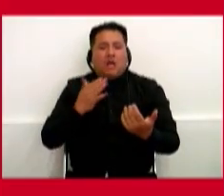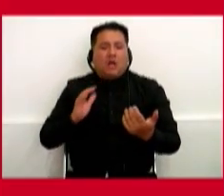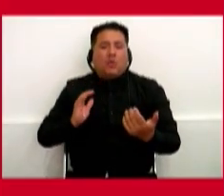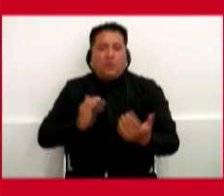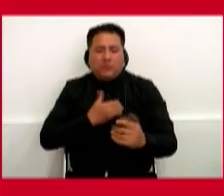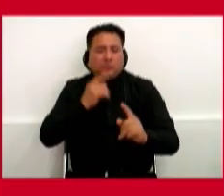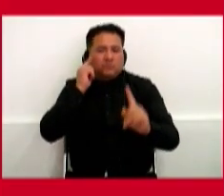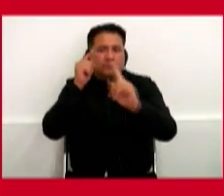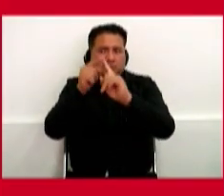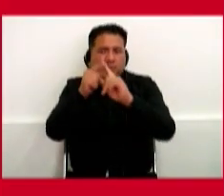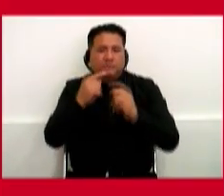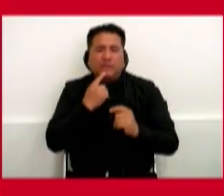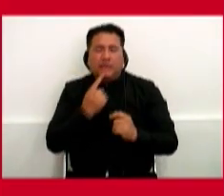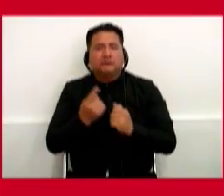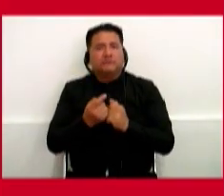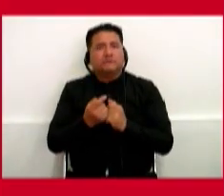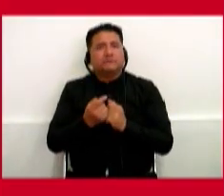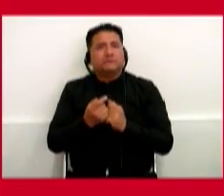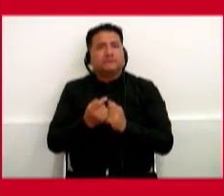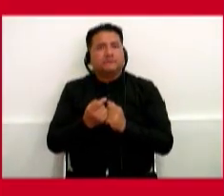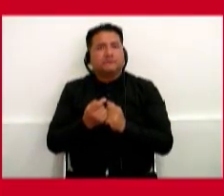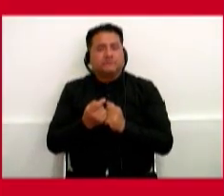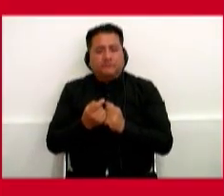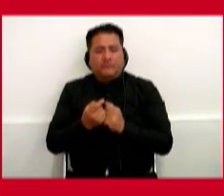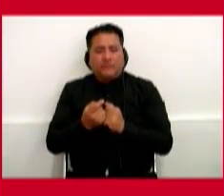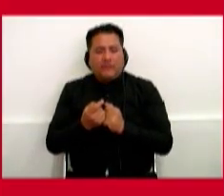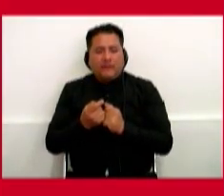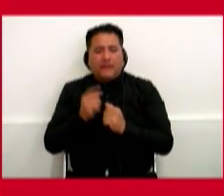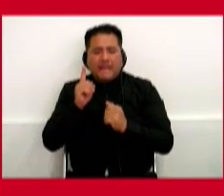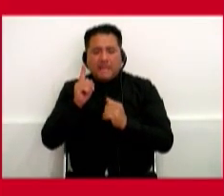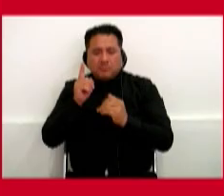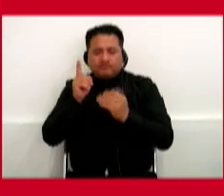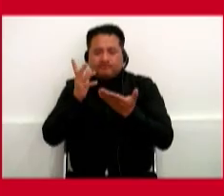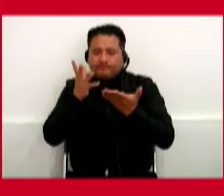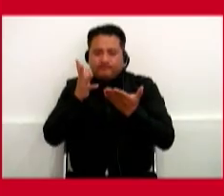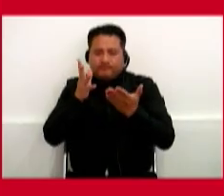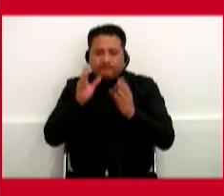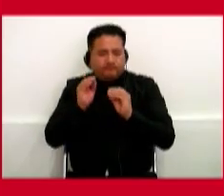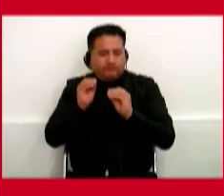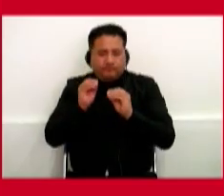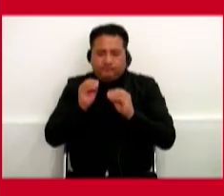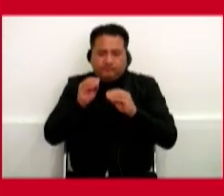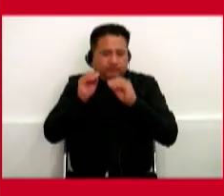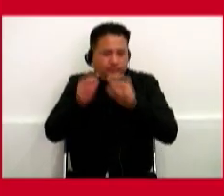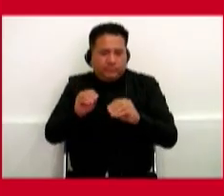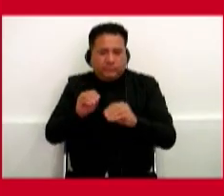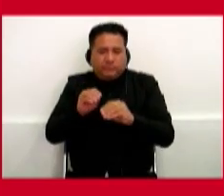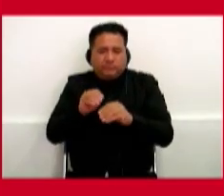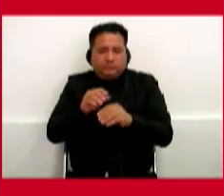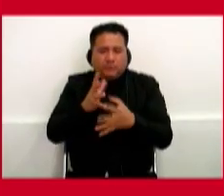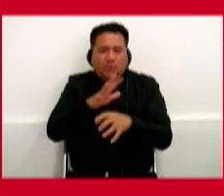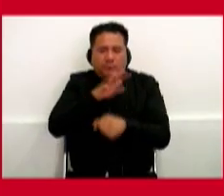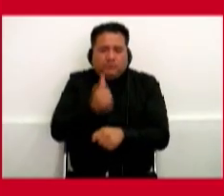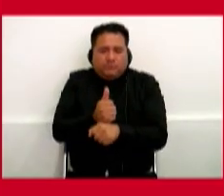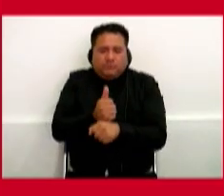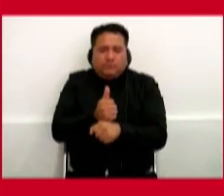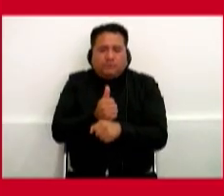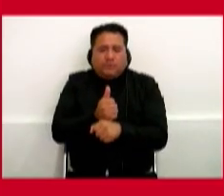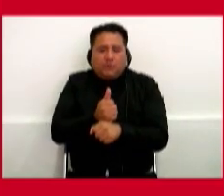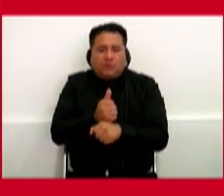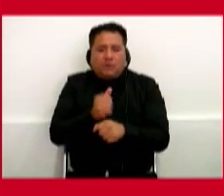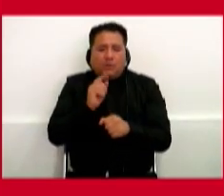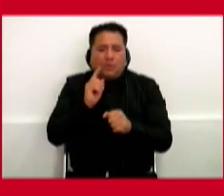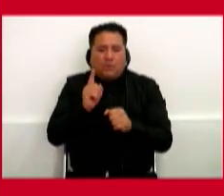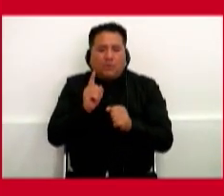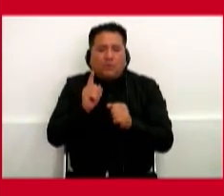poco, es plantear una secuencia de pasos lógica, ¿no?, que me permita garantizar